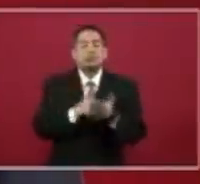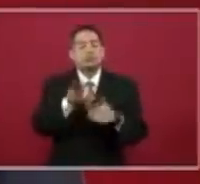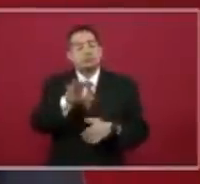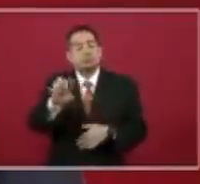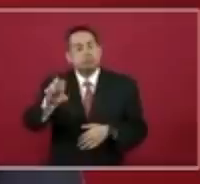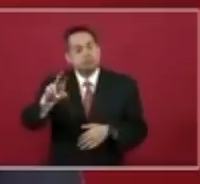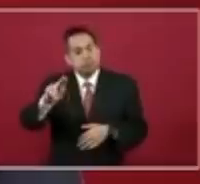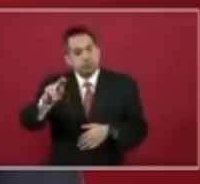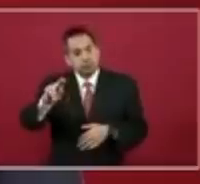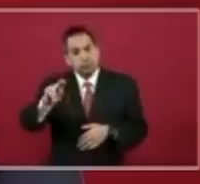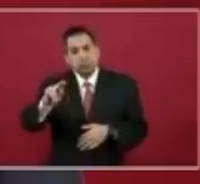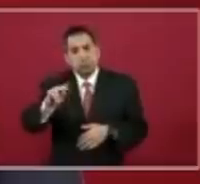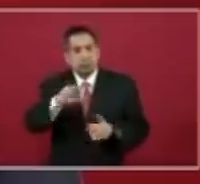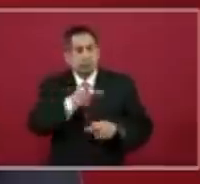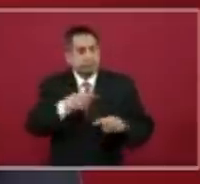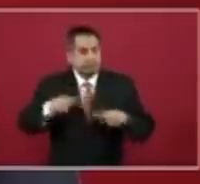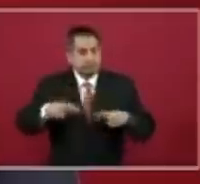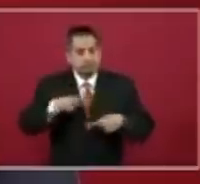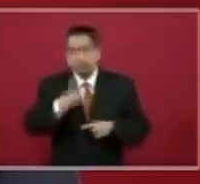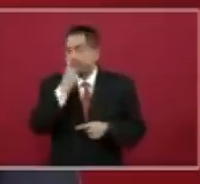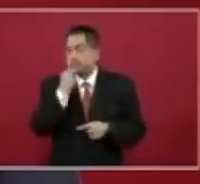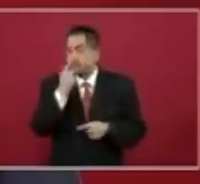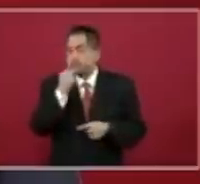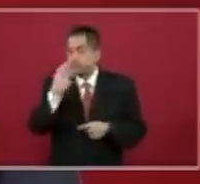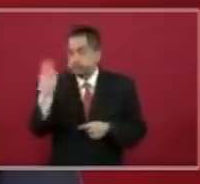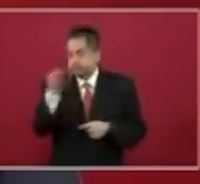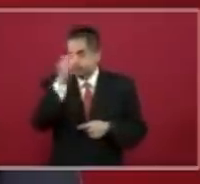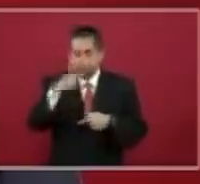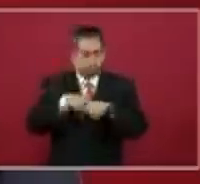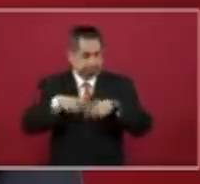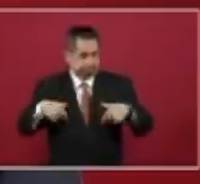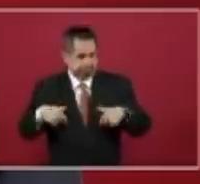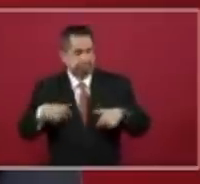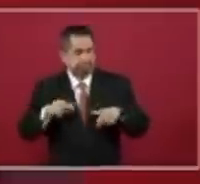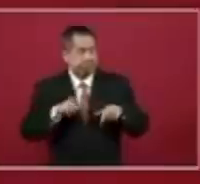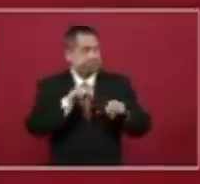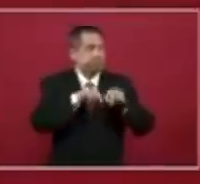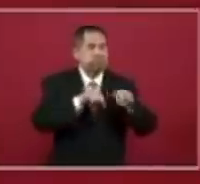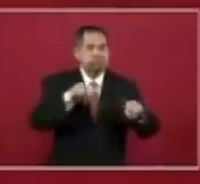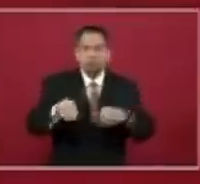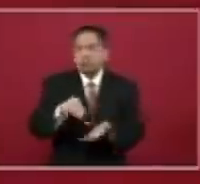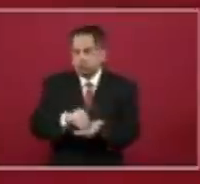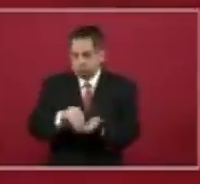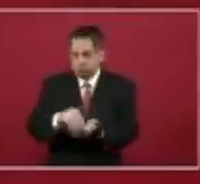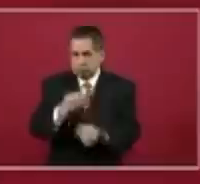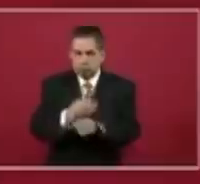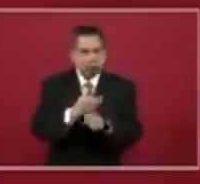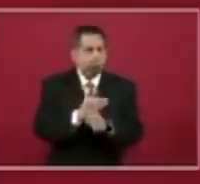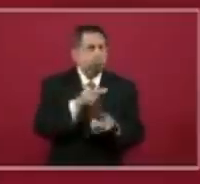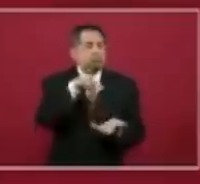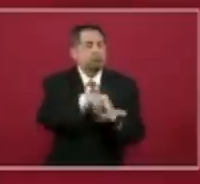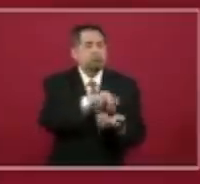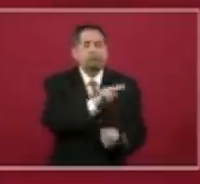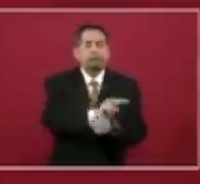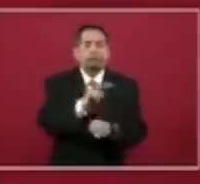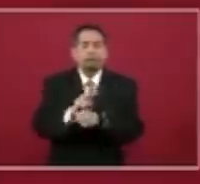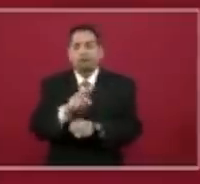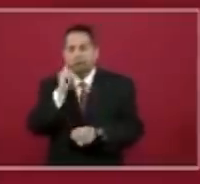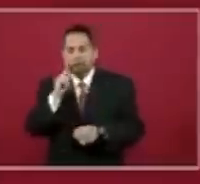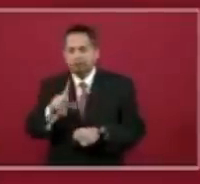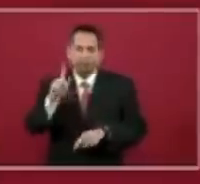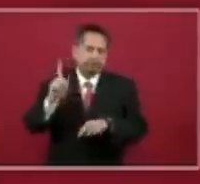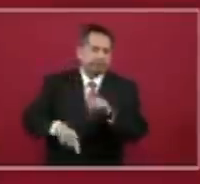9.580 elementos de la Policía Federal están hoy en respaldo del combate al